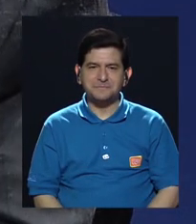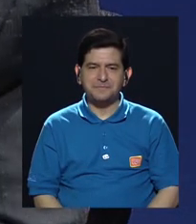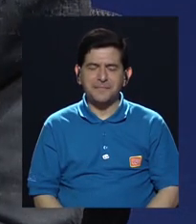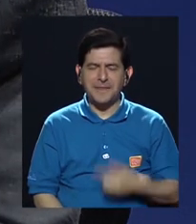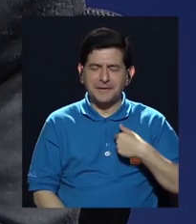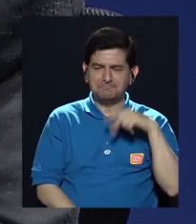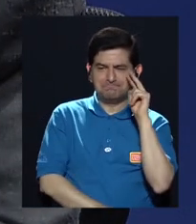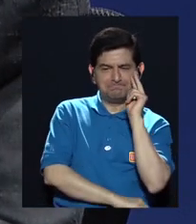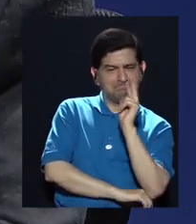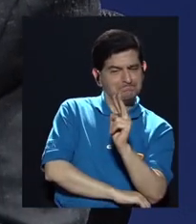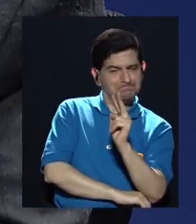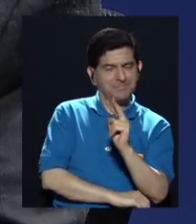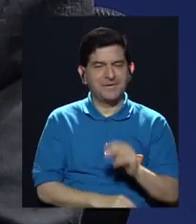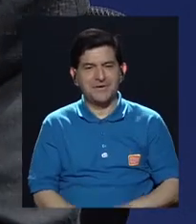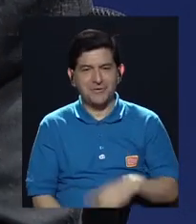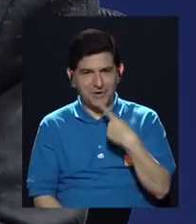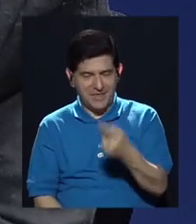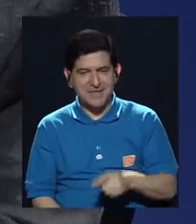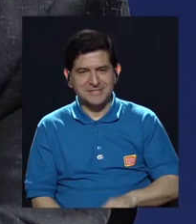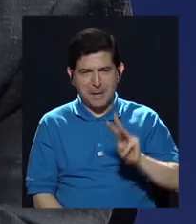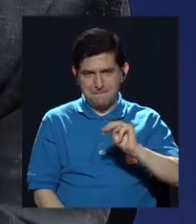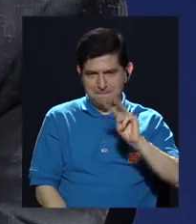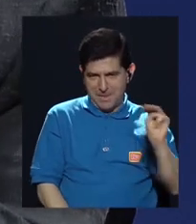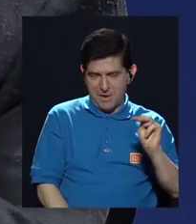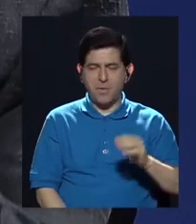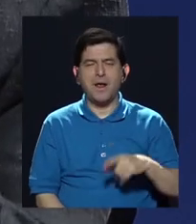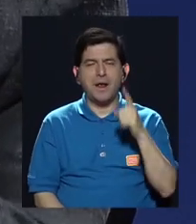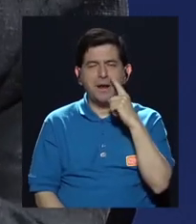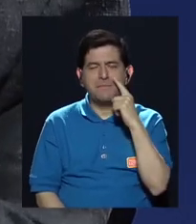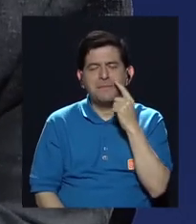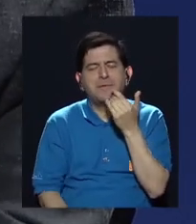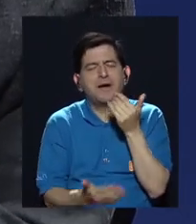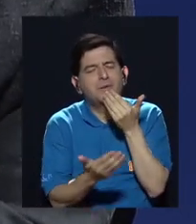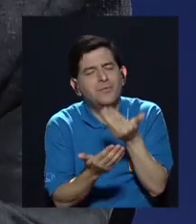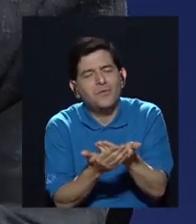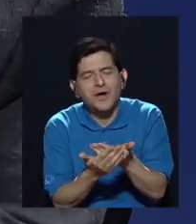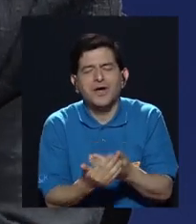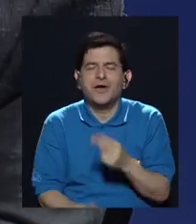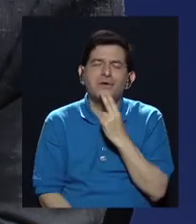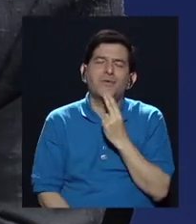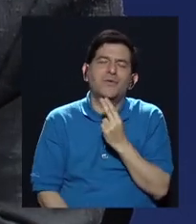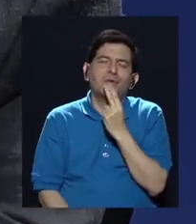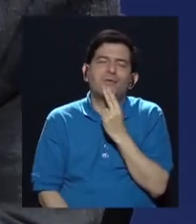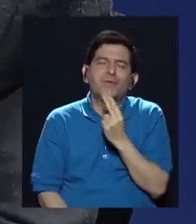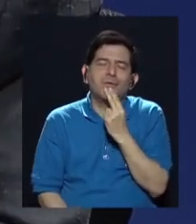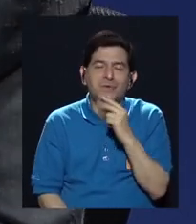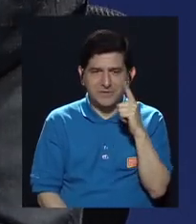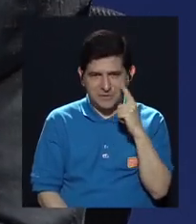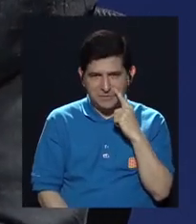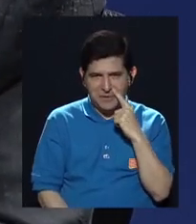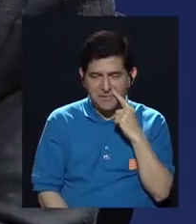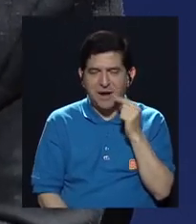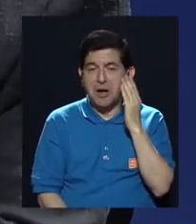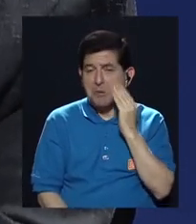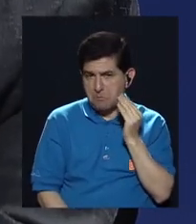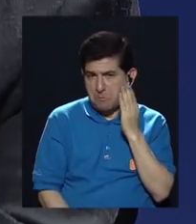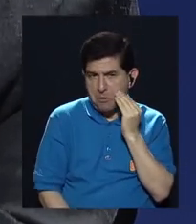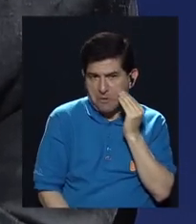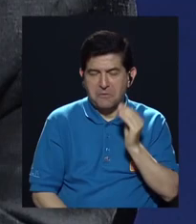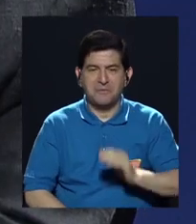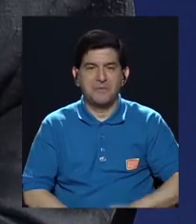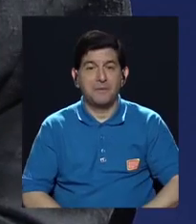Y entonces, por lo que veo, no obstante que dice don Manuel que su padre era muy cariñoso y muy dulce como padre y como